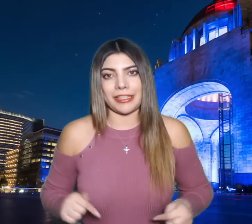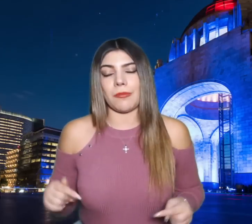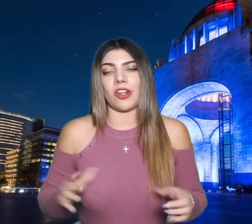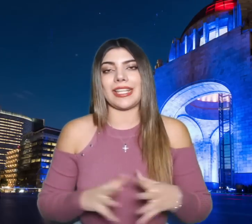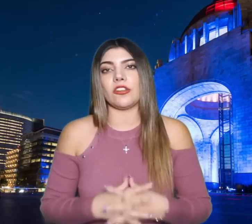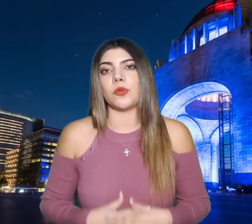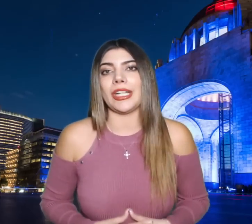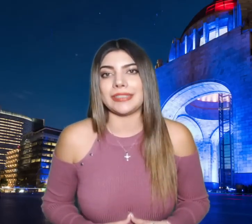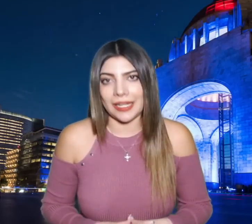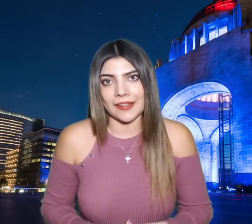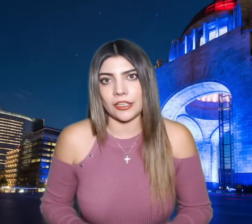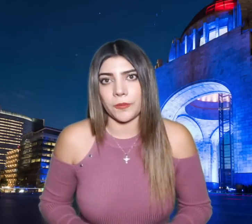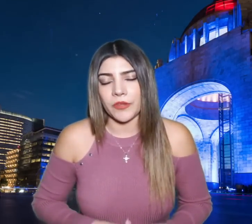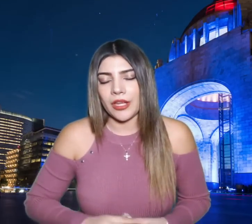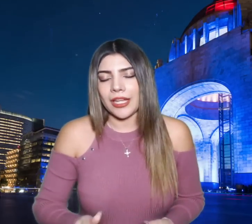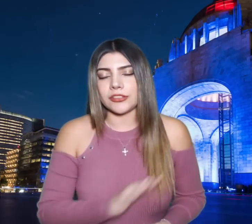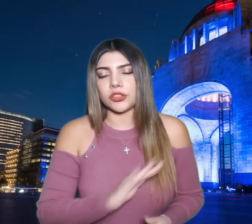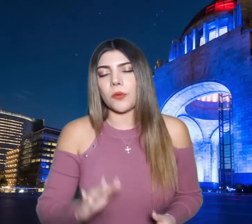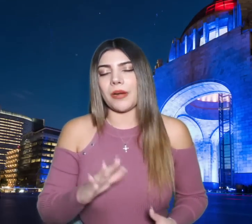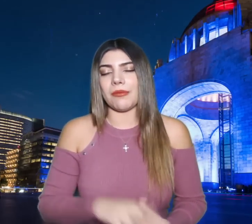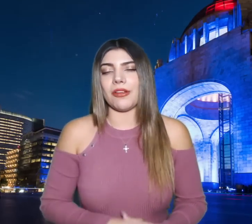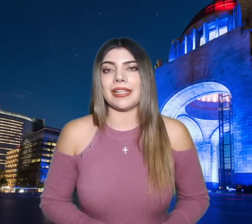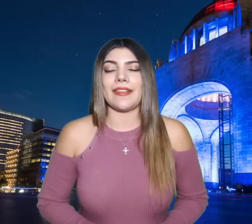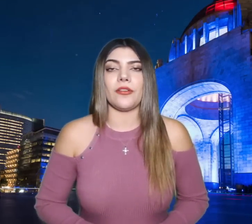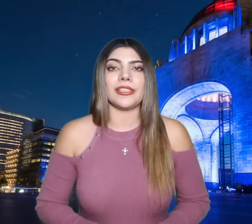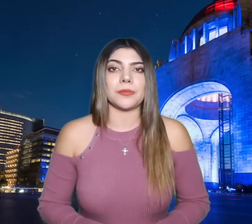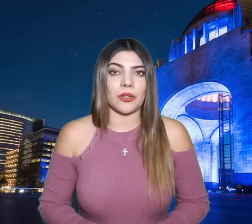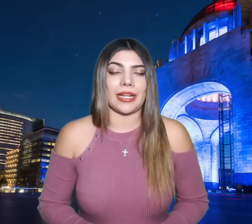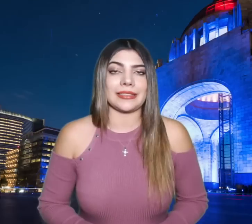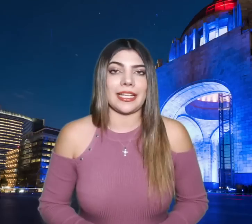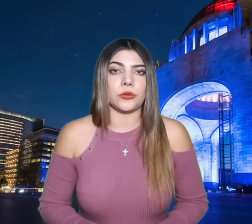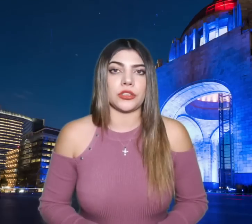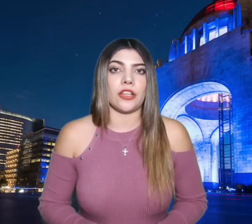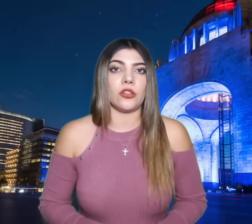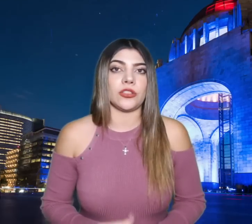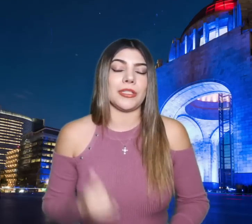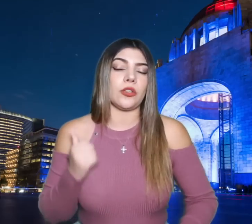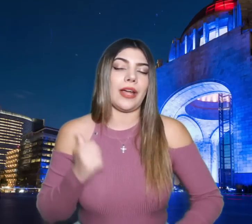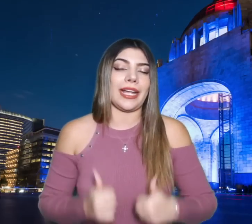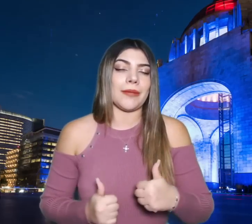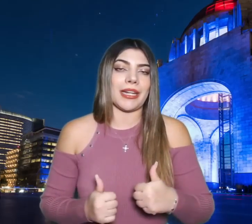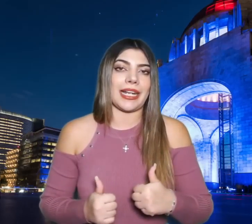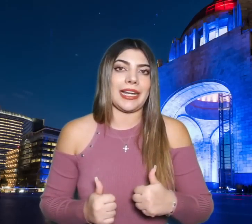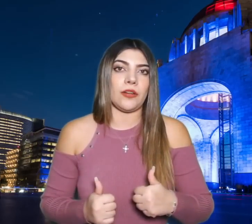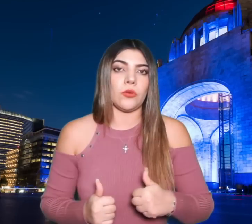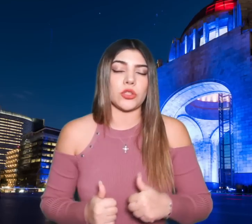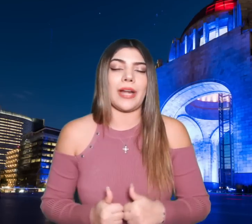militares? Coméntenmelo aquí, los voy a estar leyendo. Esto es todo por el video del día de hoy. Espero que les haya gustado. Los invito